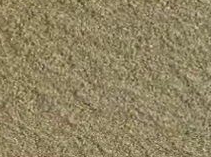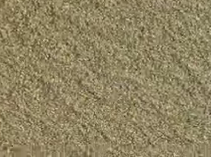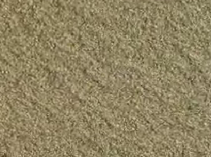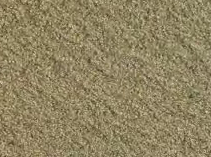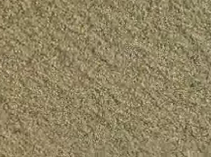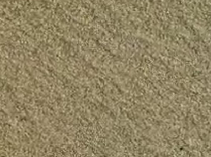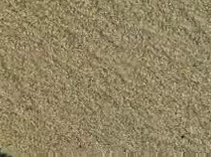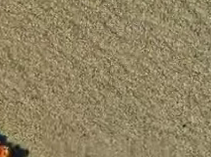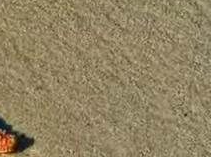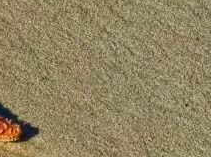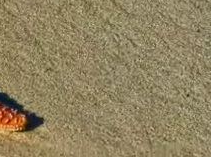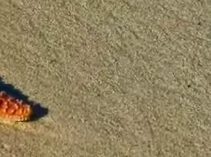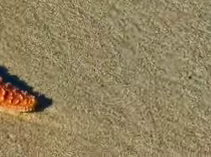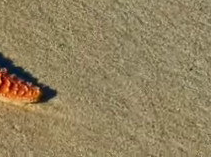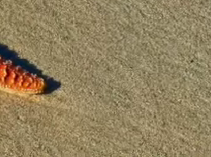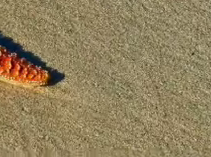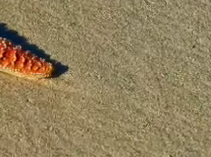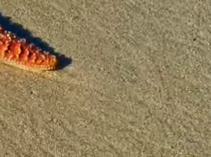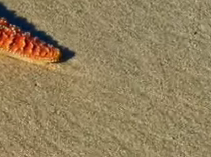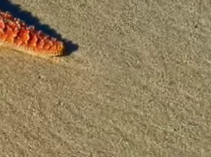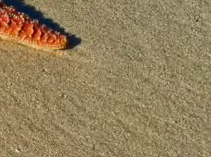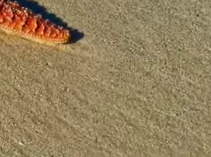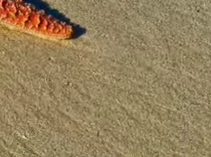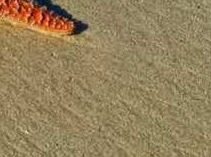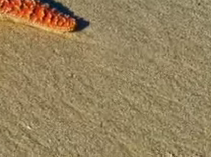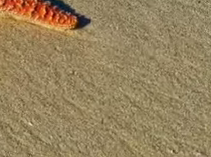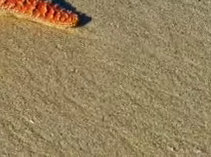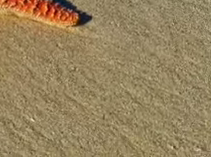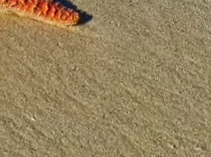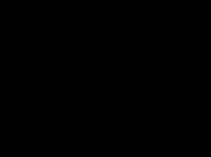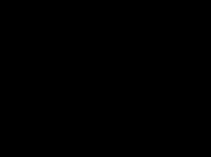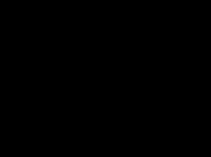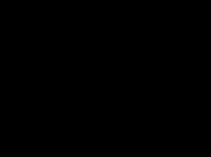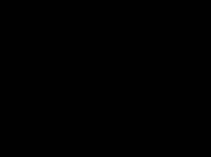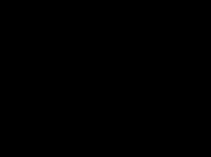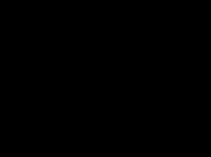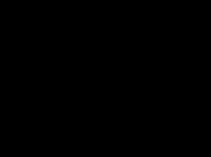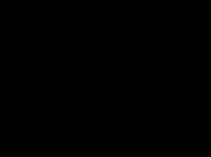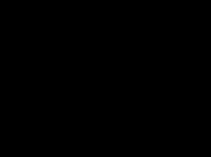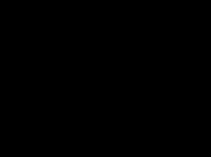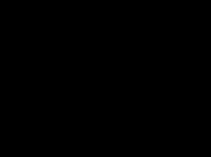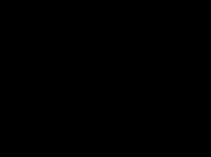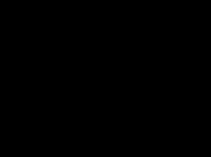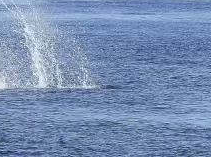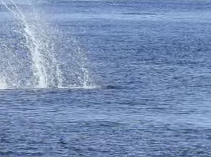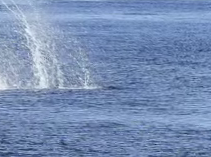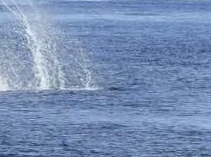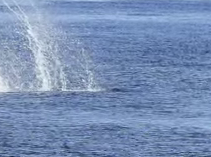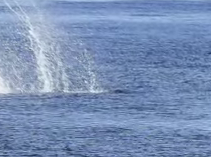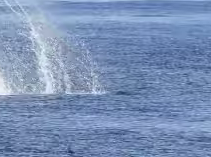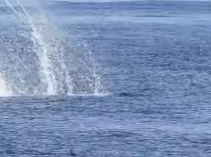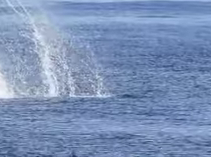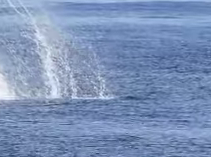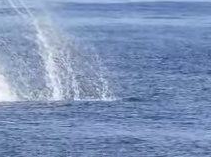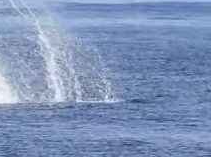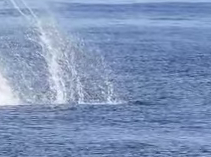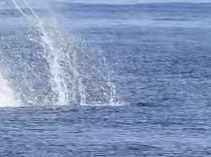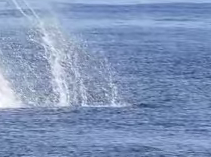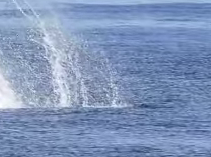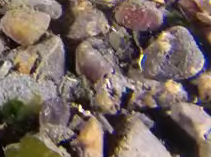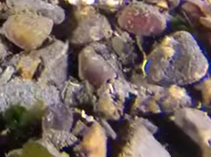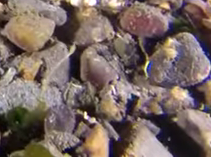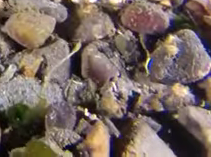¿Qué movimientos se les ocurren para una estrella de mar? ¿Qué tal una medusa? ¿Pueden moverse como una